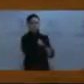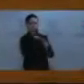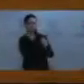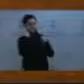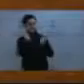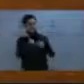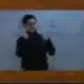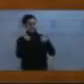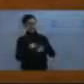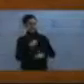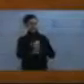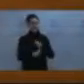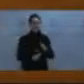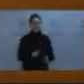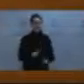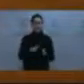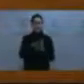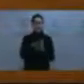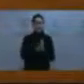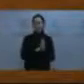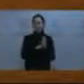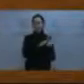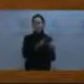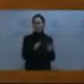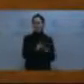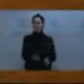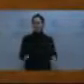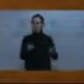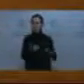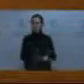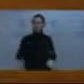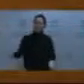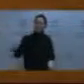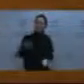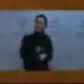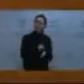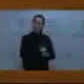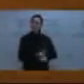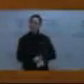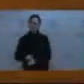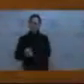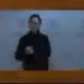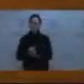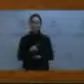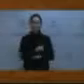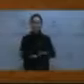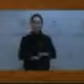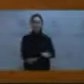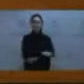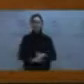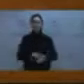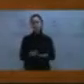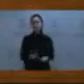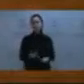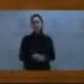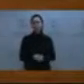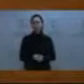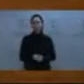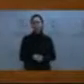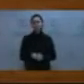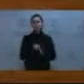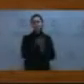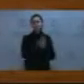orientados en alguna medida, pero no pasa nada por insistir en la orientación al Gobierno. Otras medidas, bueno,